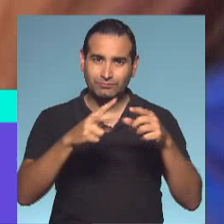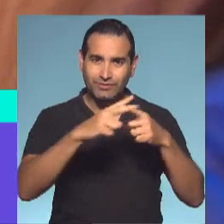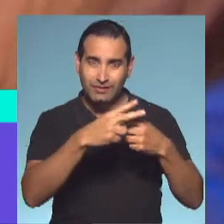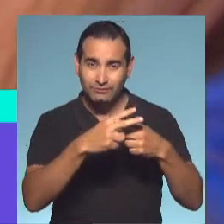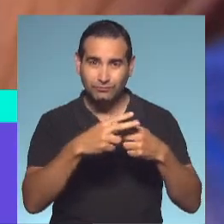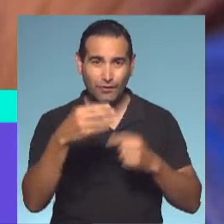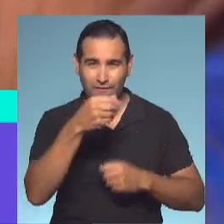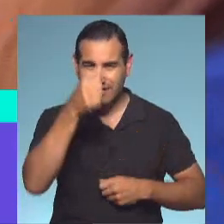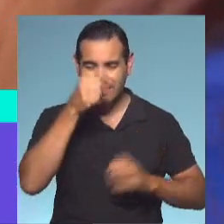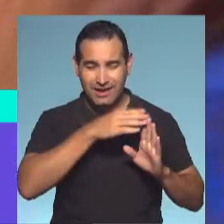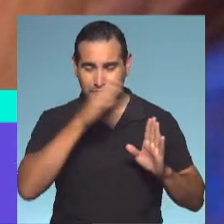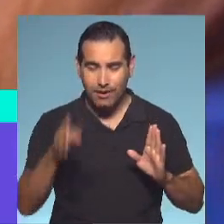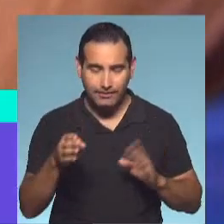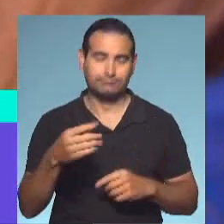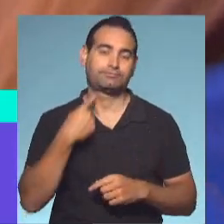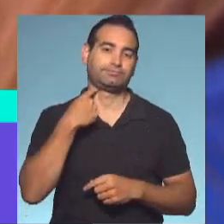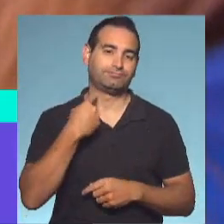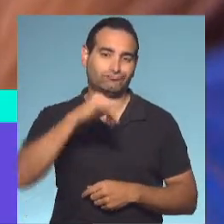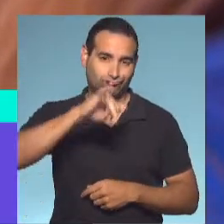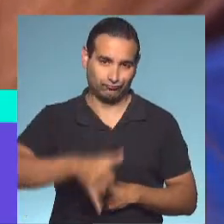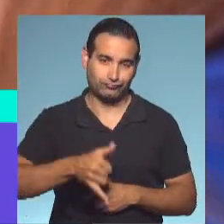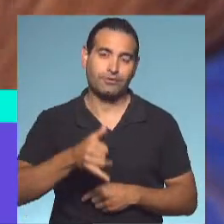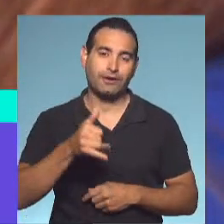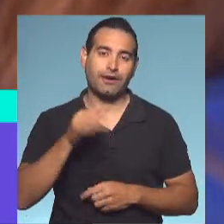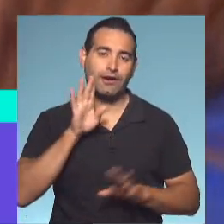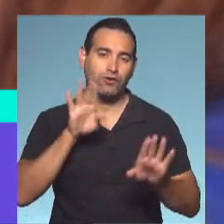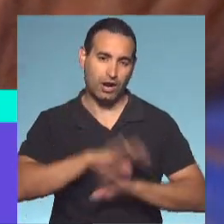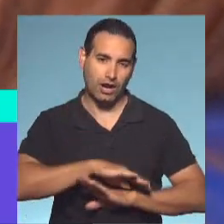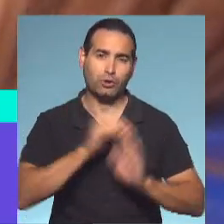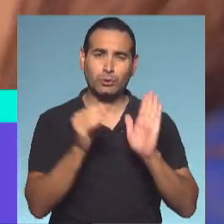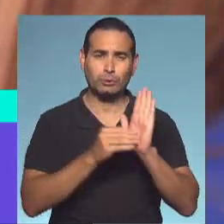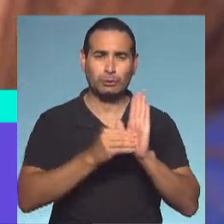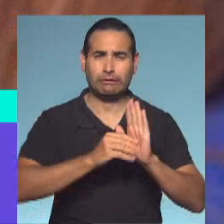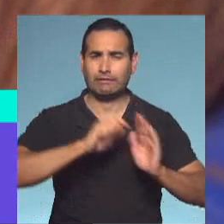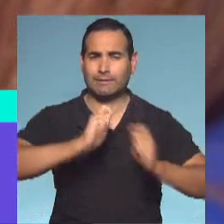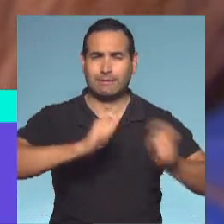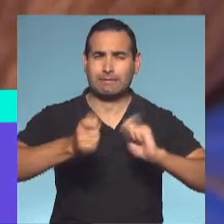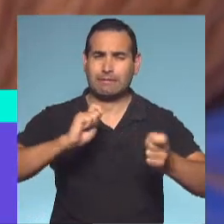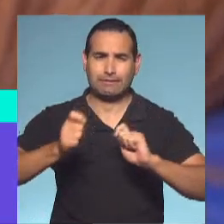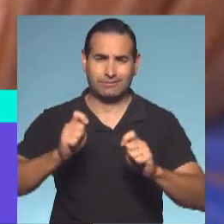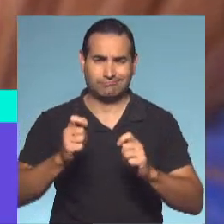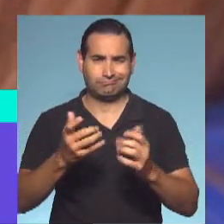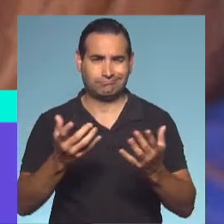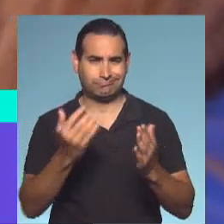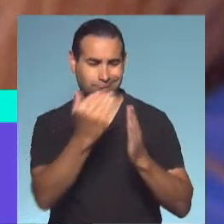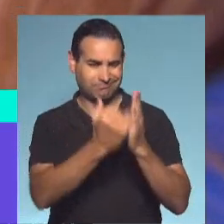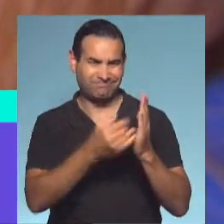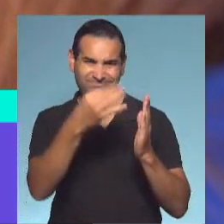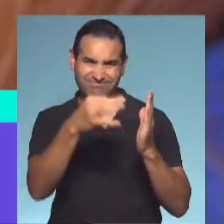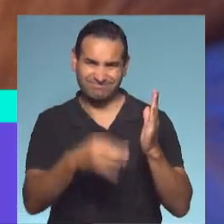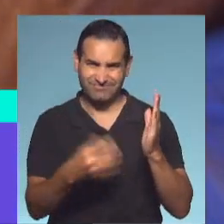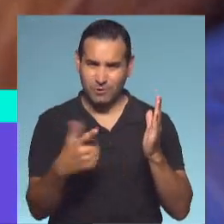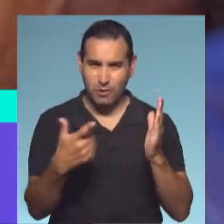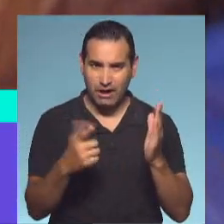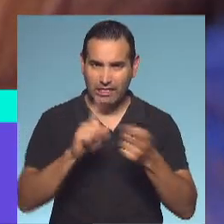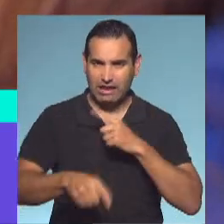semana, reconoció el error de haber asignado de forma compulsiva los turnos y al haber reconocido ese